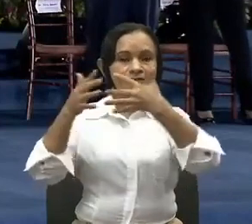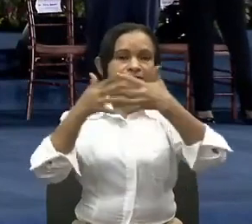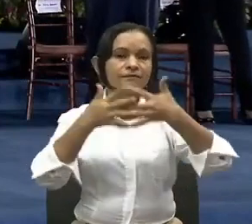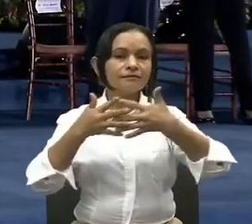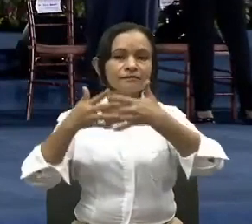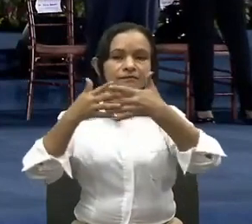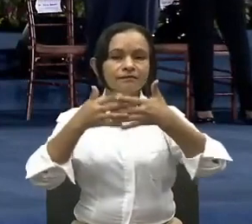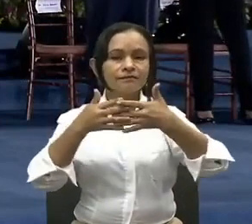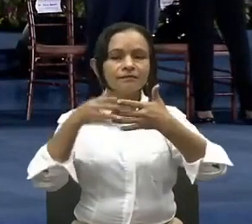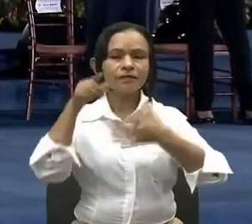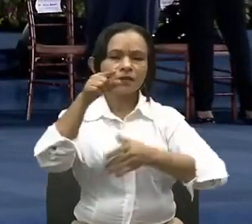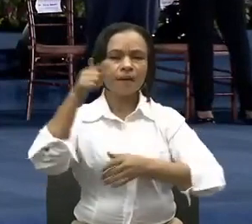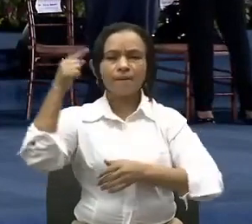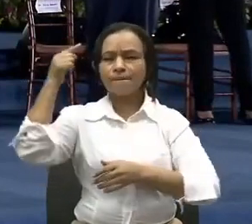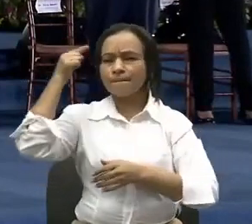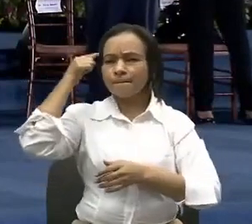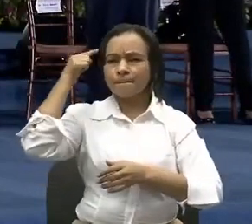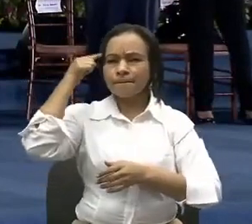porque